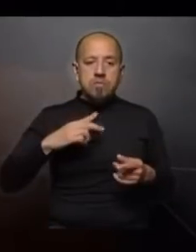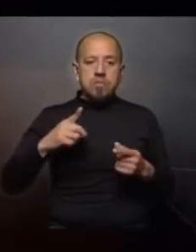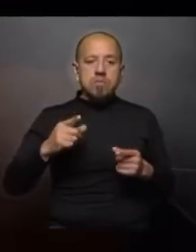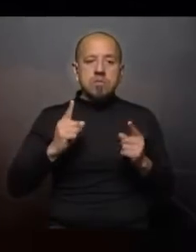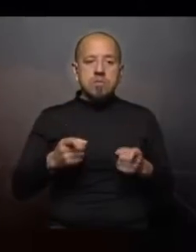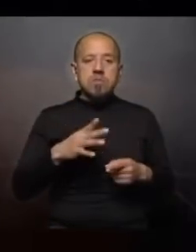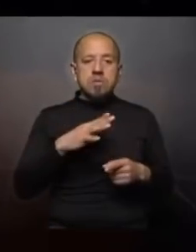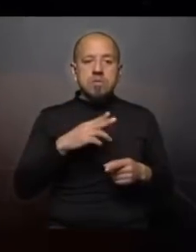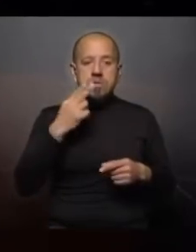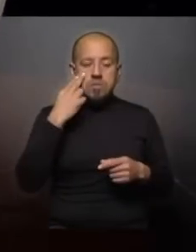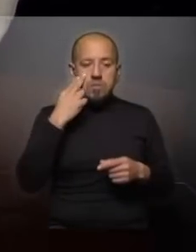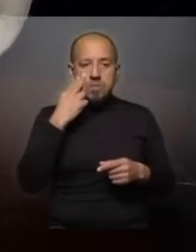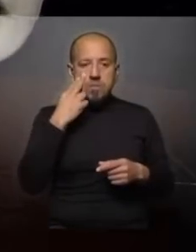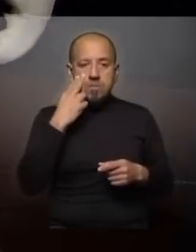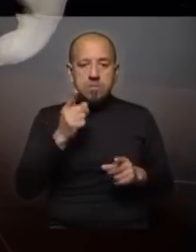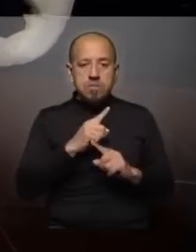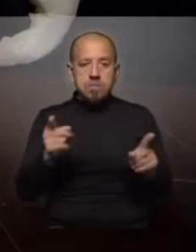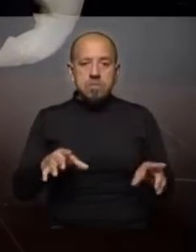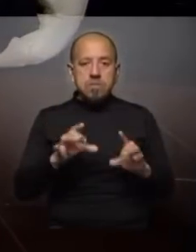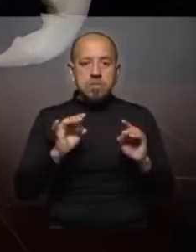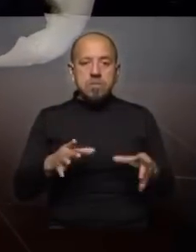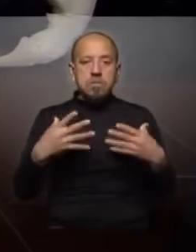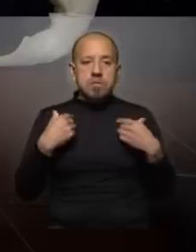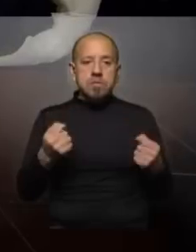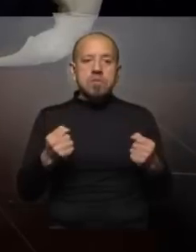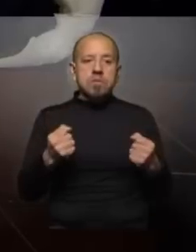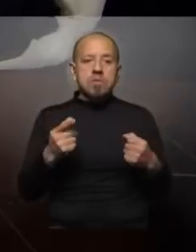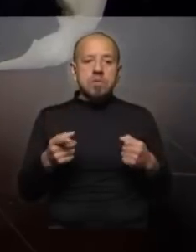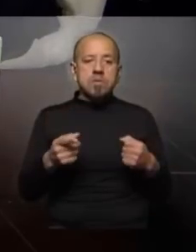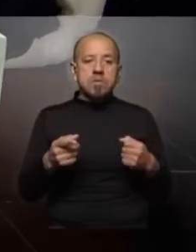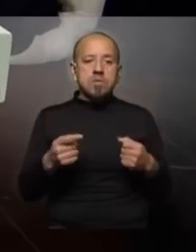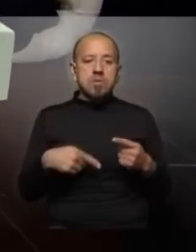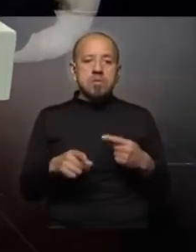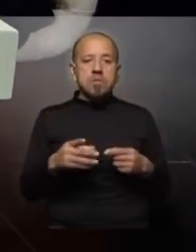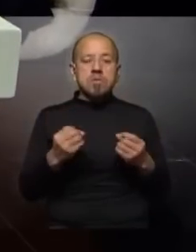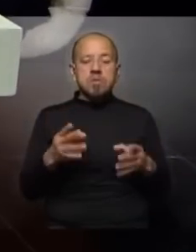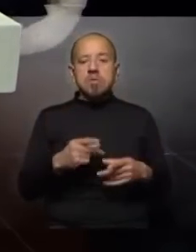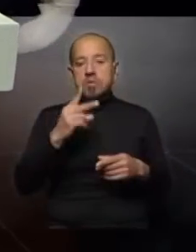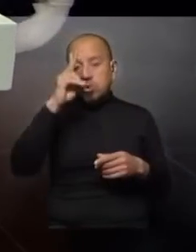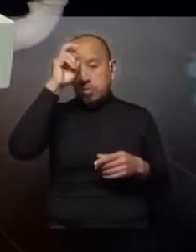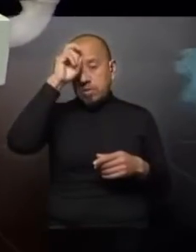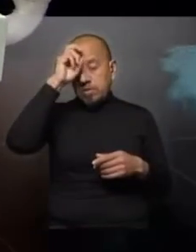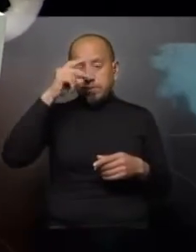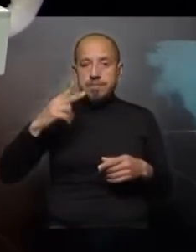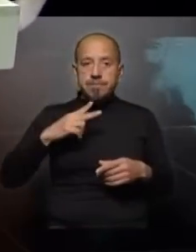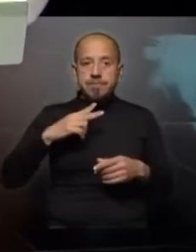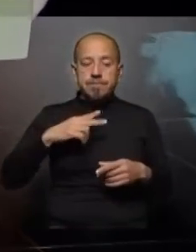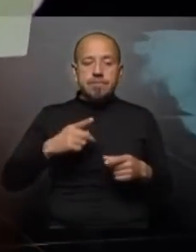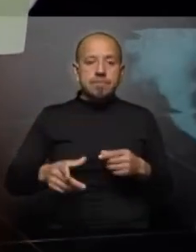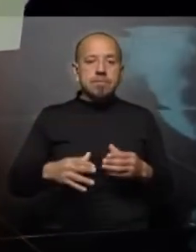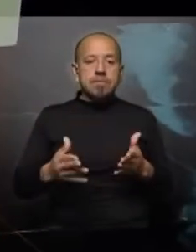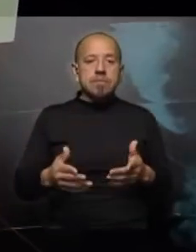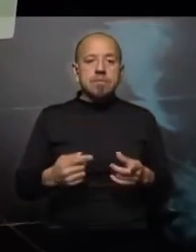también hay problemas porque los problemas no son solo en la salud era la siguiente pregunta porque el sistema mutual siempre está como al borde de un resquebrajamiento